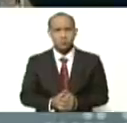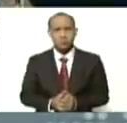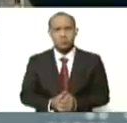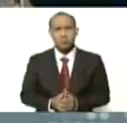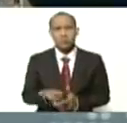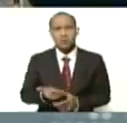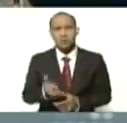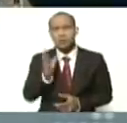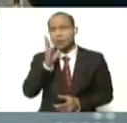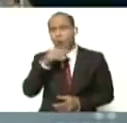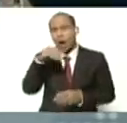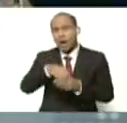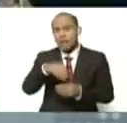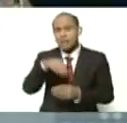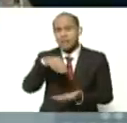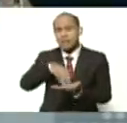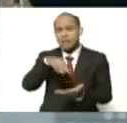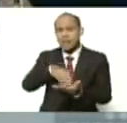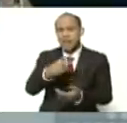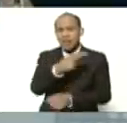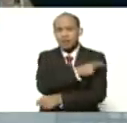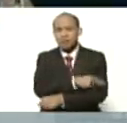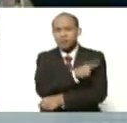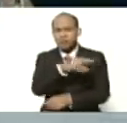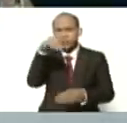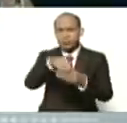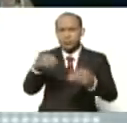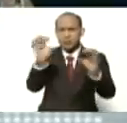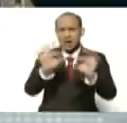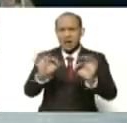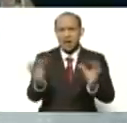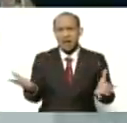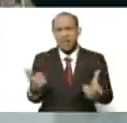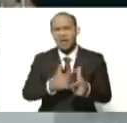hospitalizadas lohan y que estamos haciendo